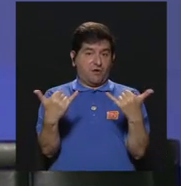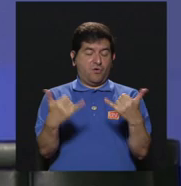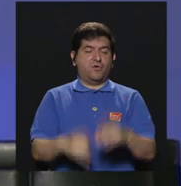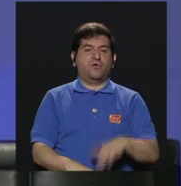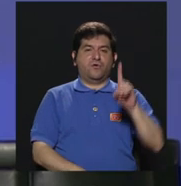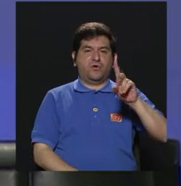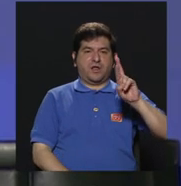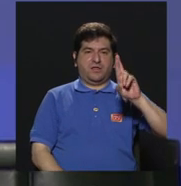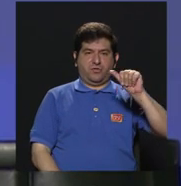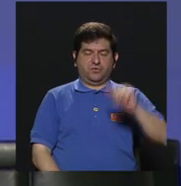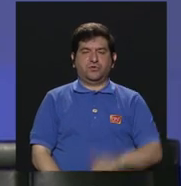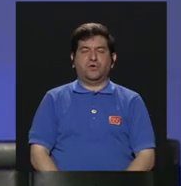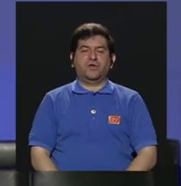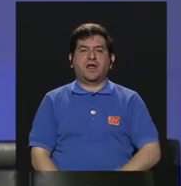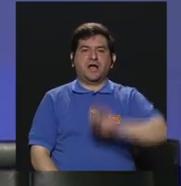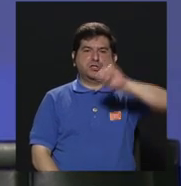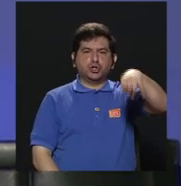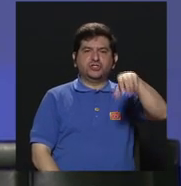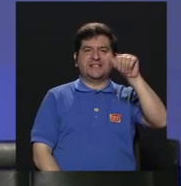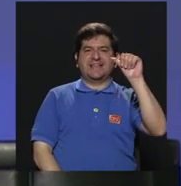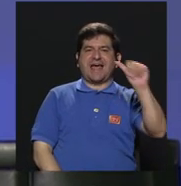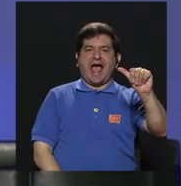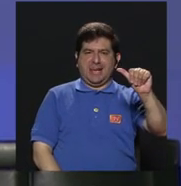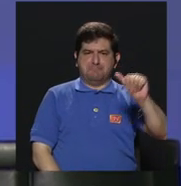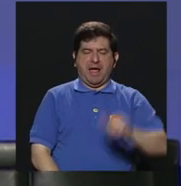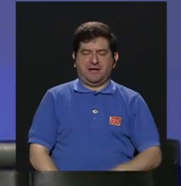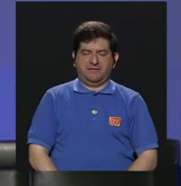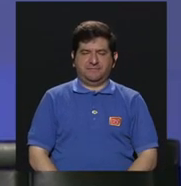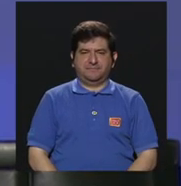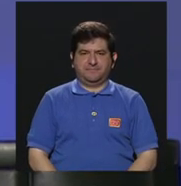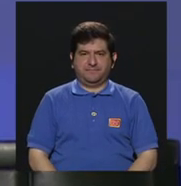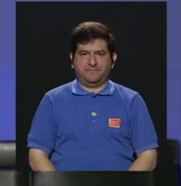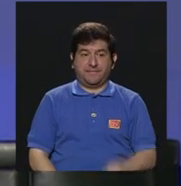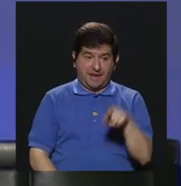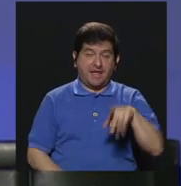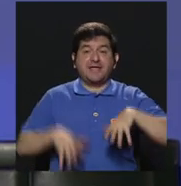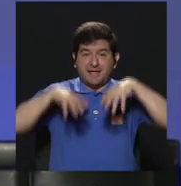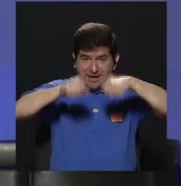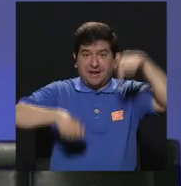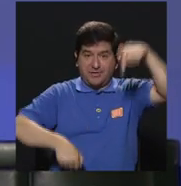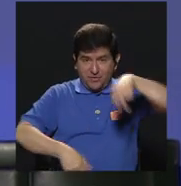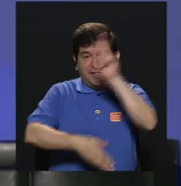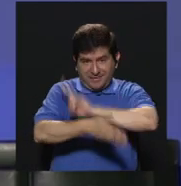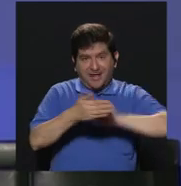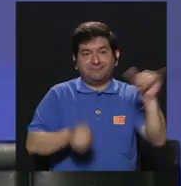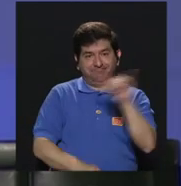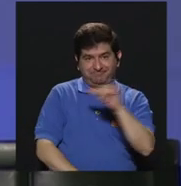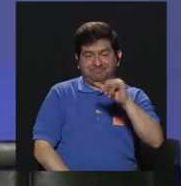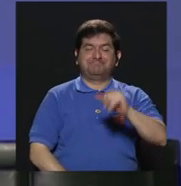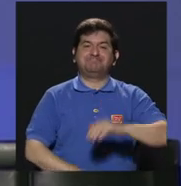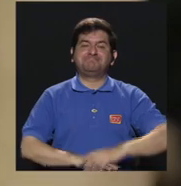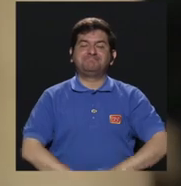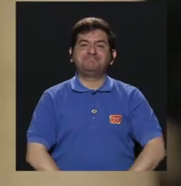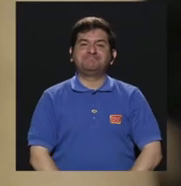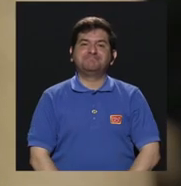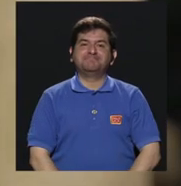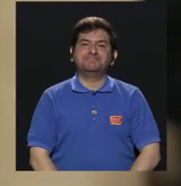la doctora Josette Altman, por cierto, graduada también de nuestra universidad.